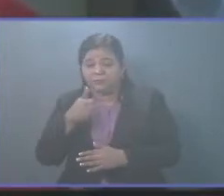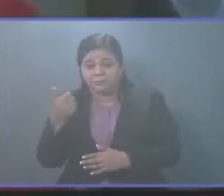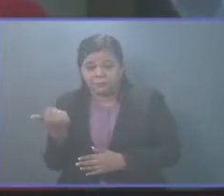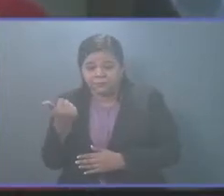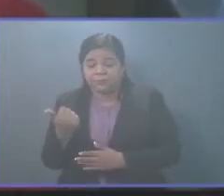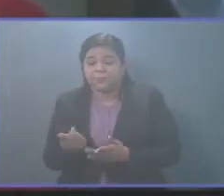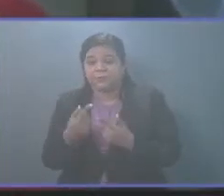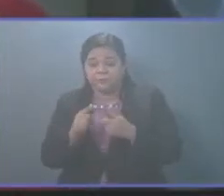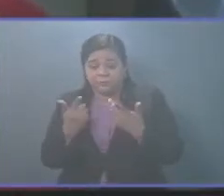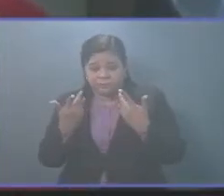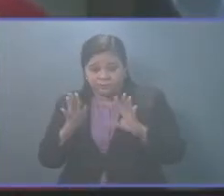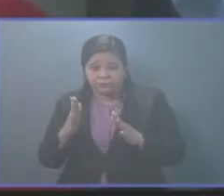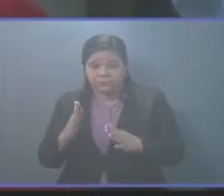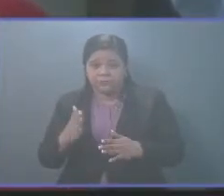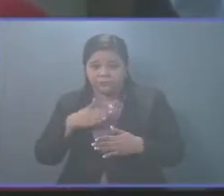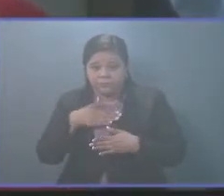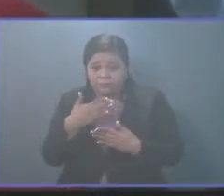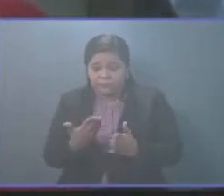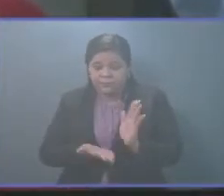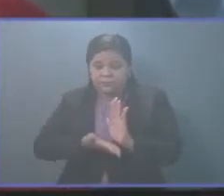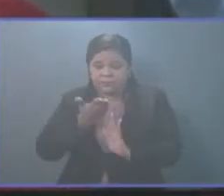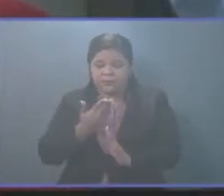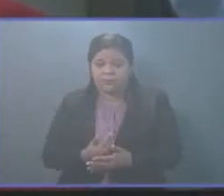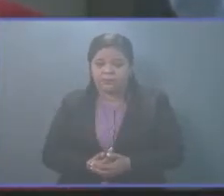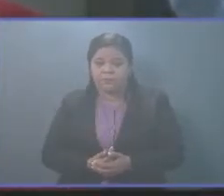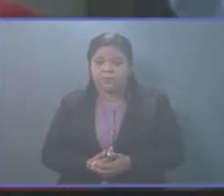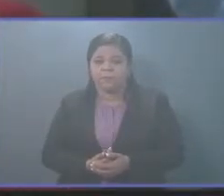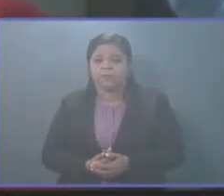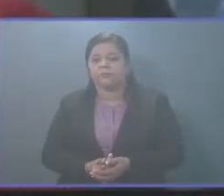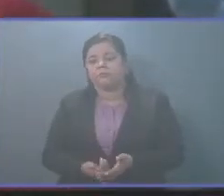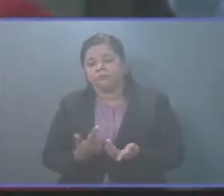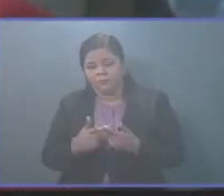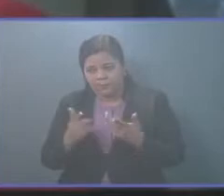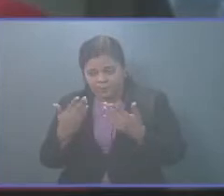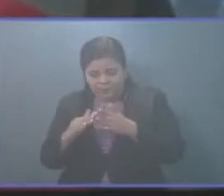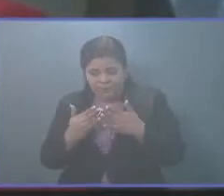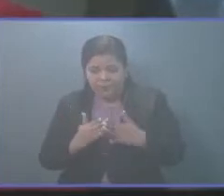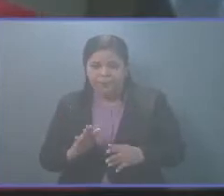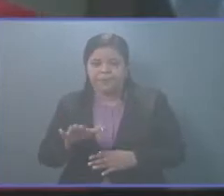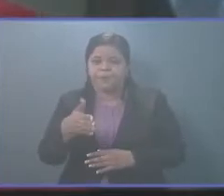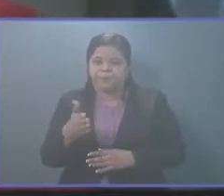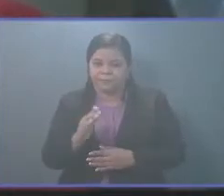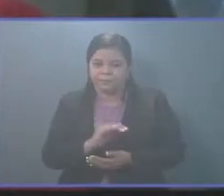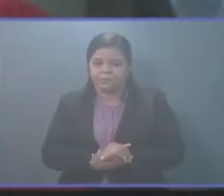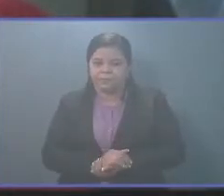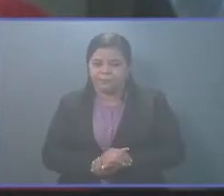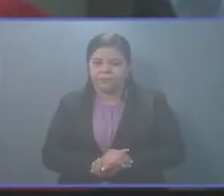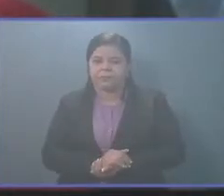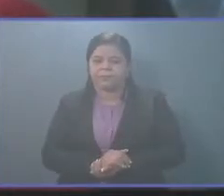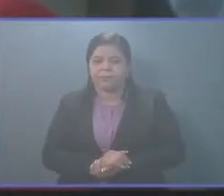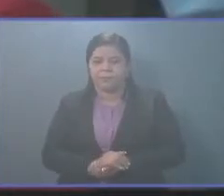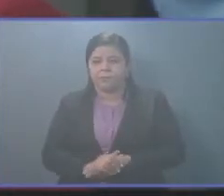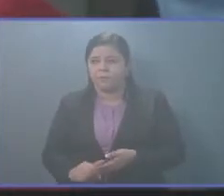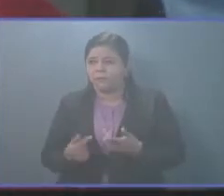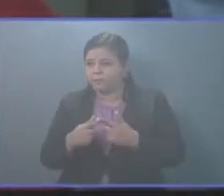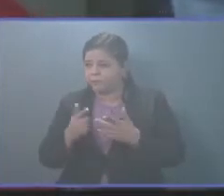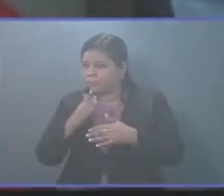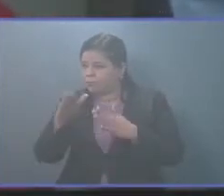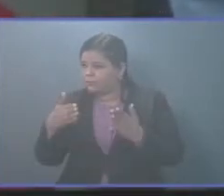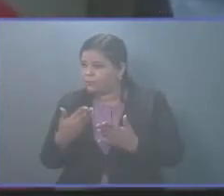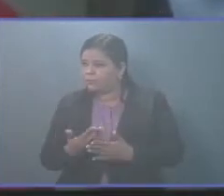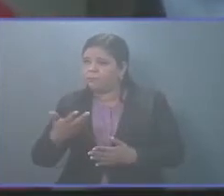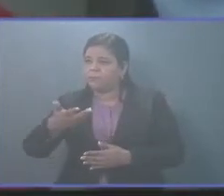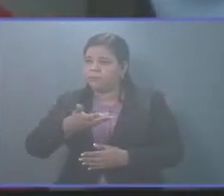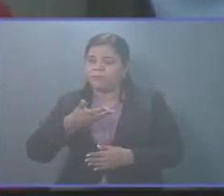una competencia de la Asamblea Legislativa. Y hacer ese uso abusivo de la figura